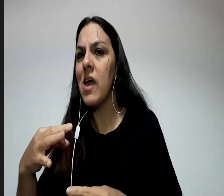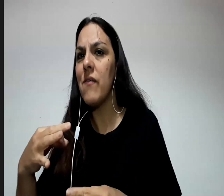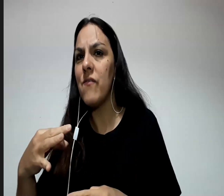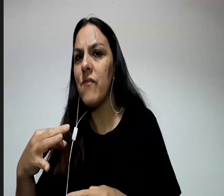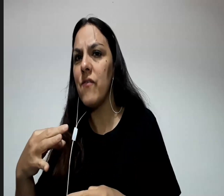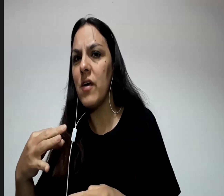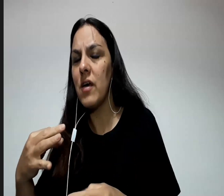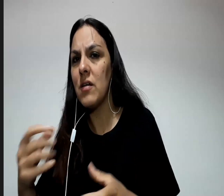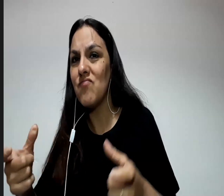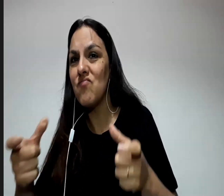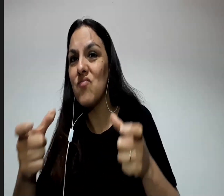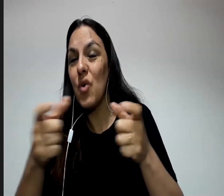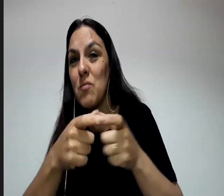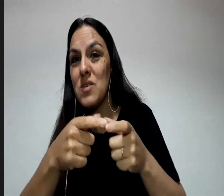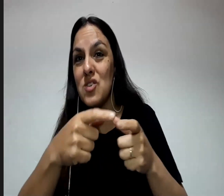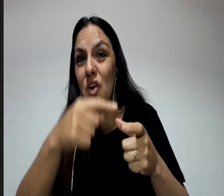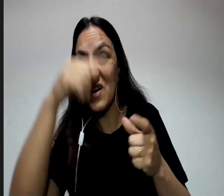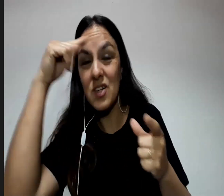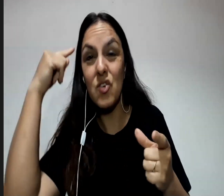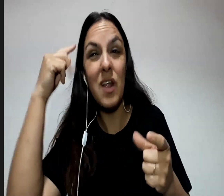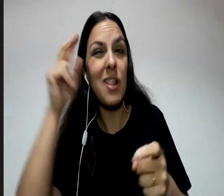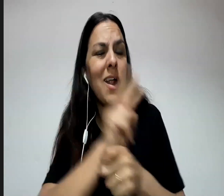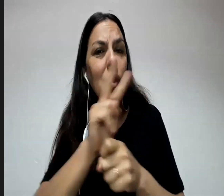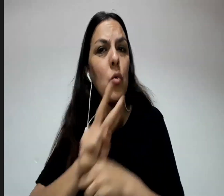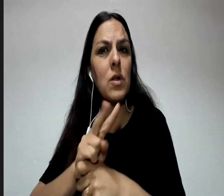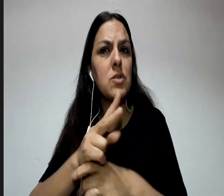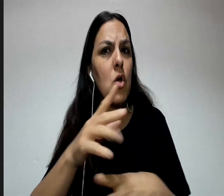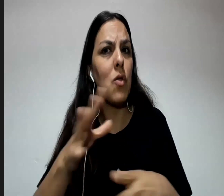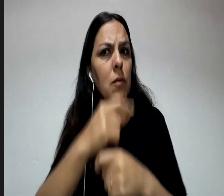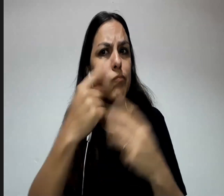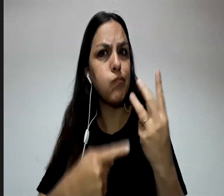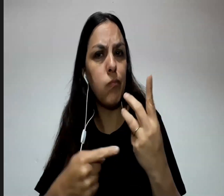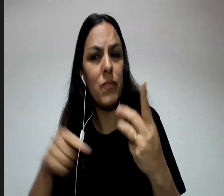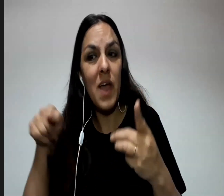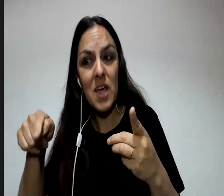de Regulación del Transporte y realizar sus quejas virtuales.